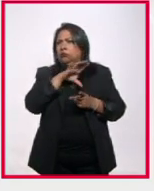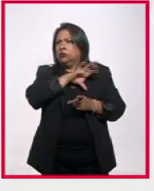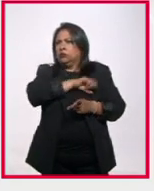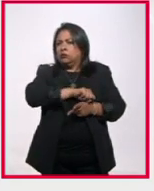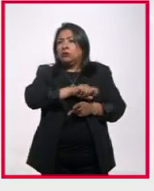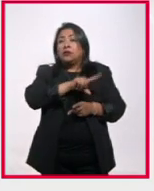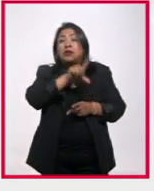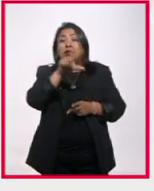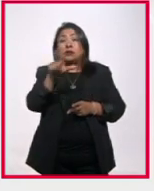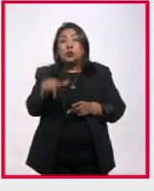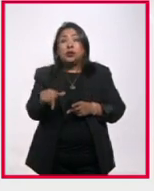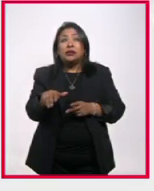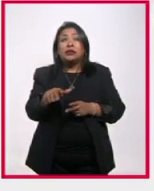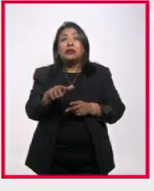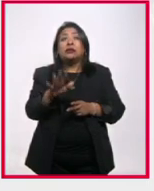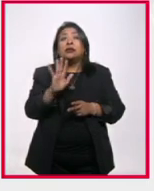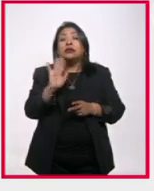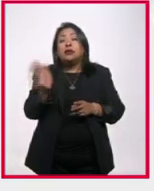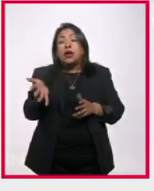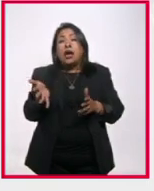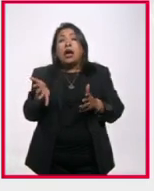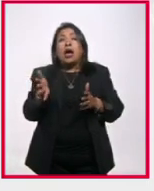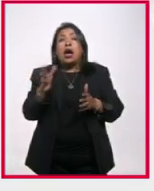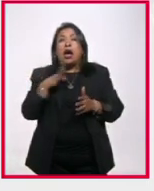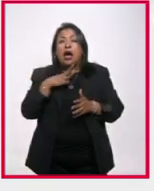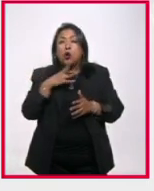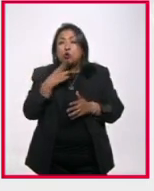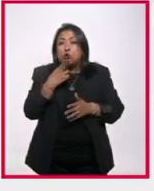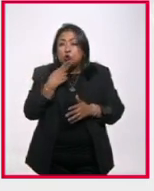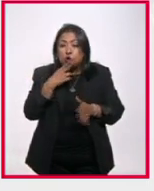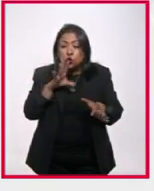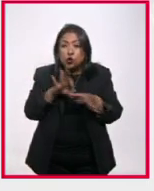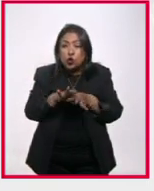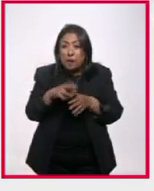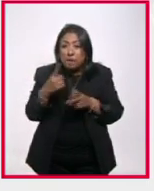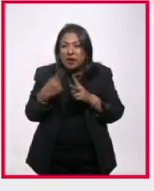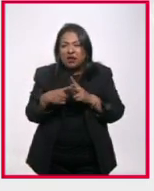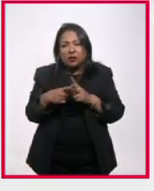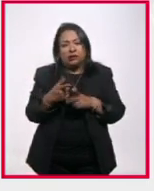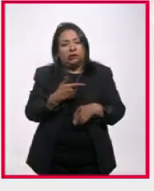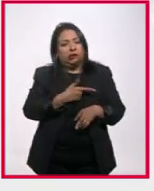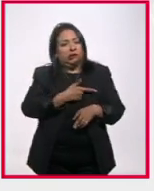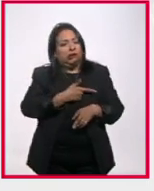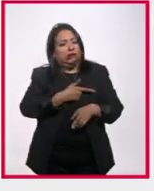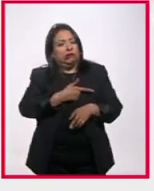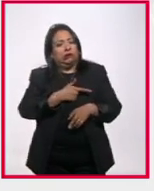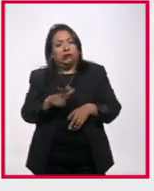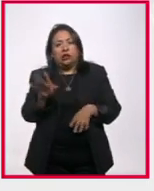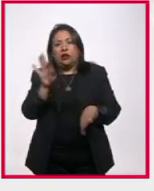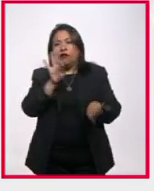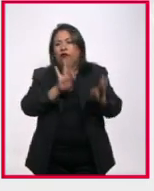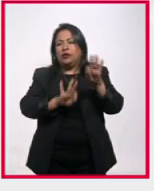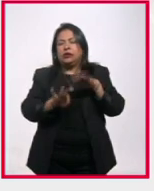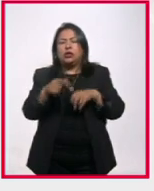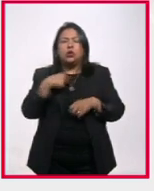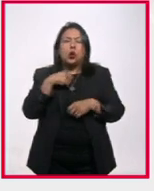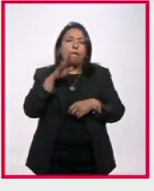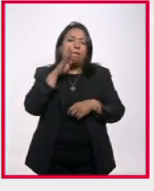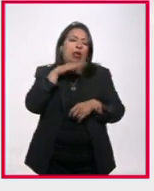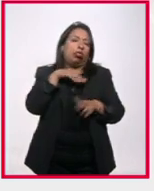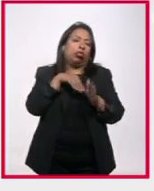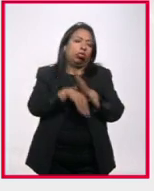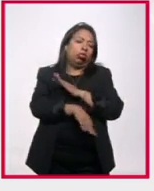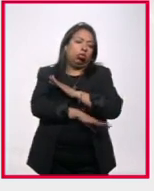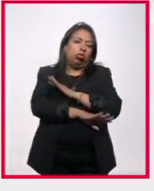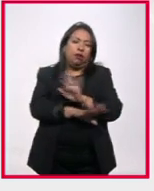Pero ya cuando, o sea, llegaba la parte aplicada, ya no me gustaba. O sea, física siempre fui muy malo. Y yo